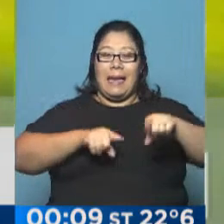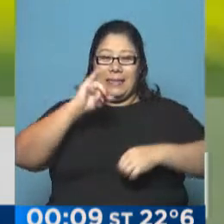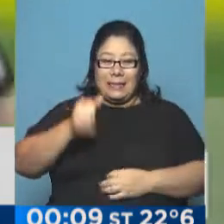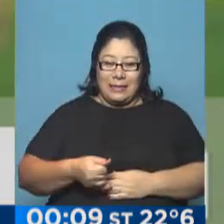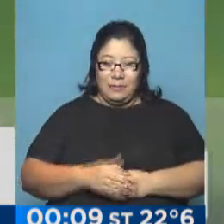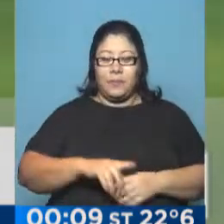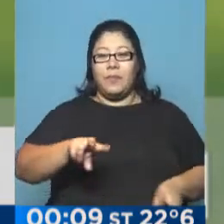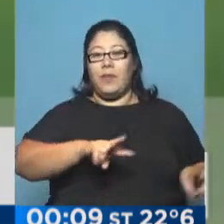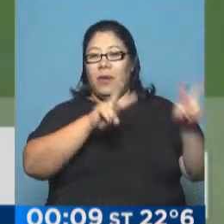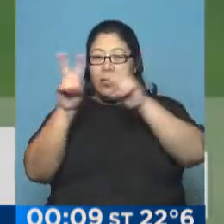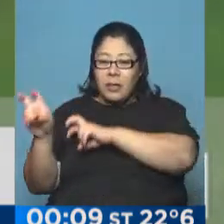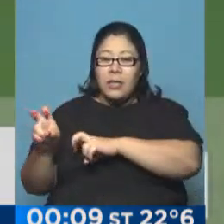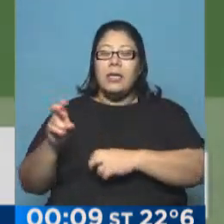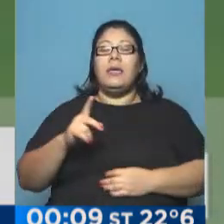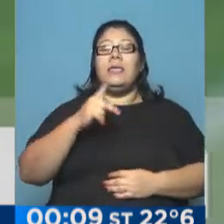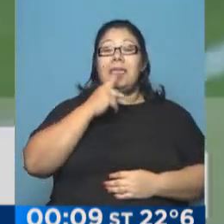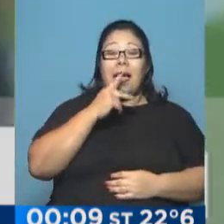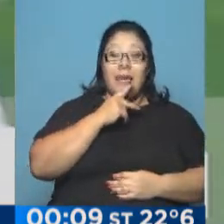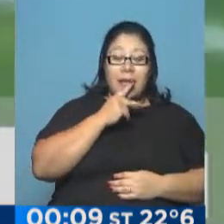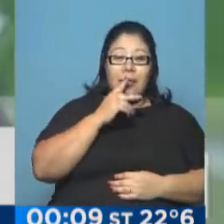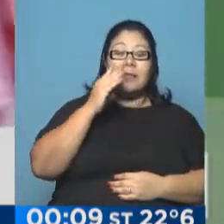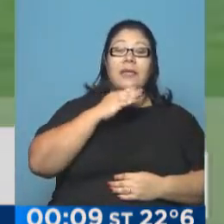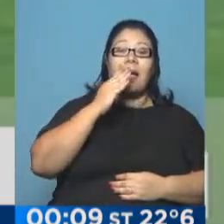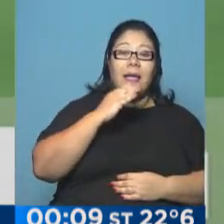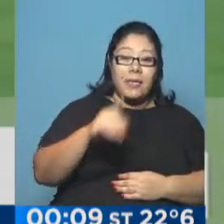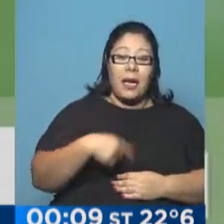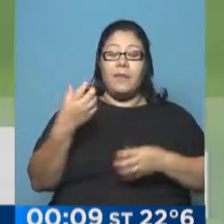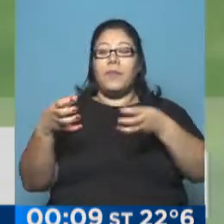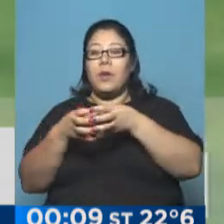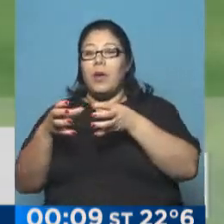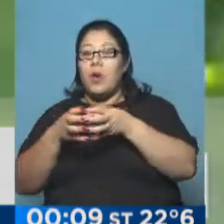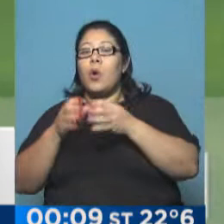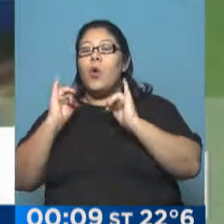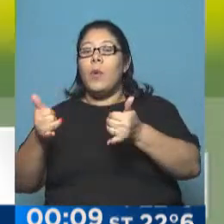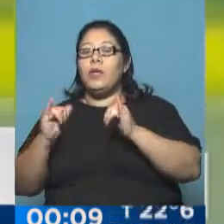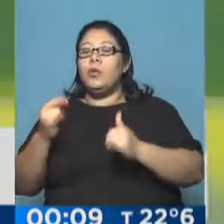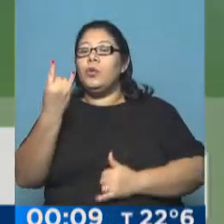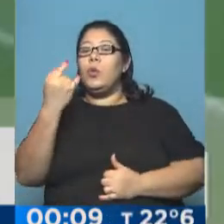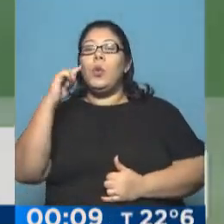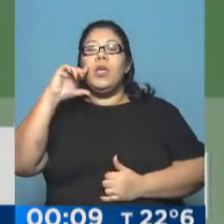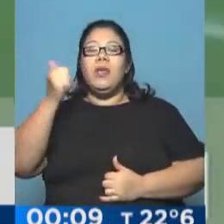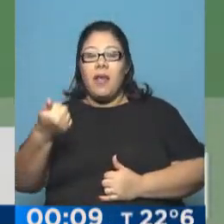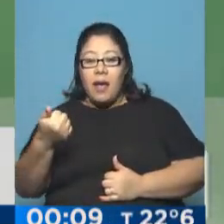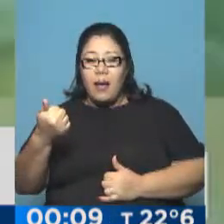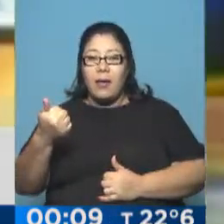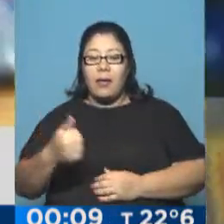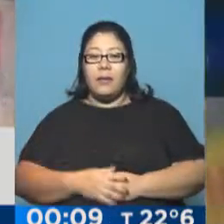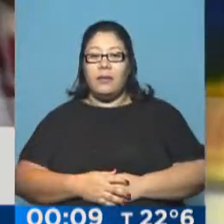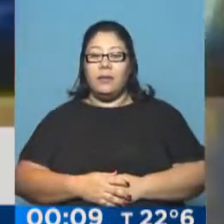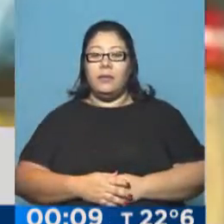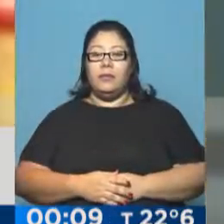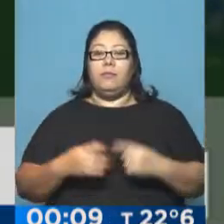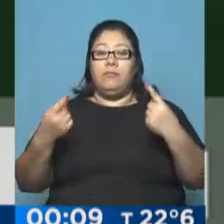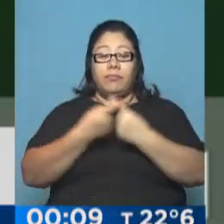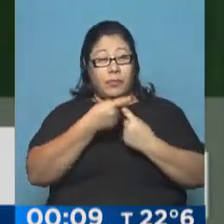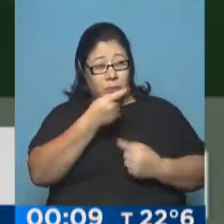Chaca con Iglio. 1-0 a Juventud Unida de Gualeguaychú. ¿No comenzó periodismo con el automovilismo? Con el automovilismo, con mi viejo, no siempre.